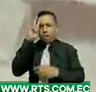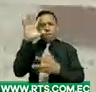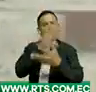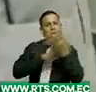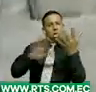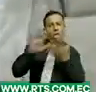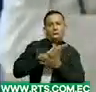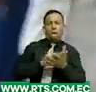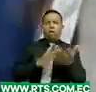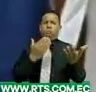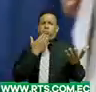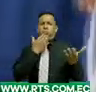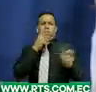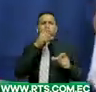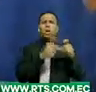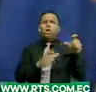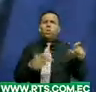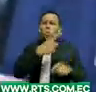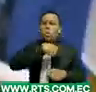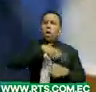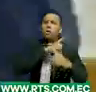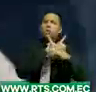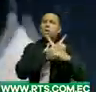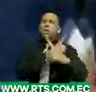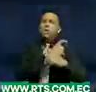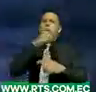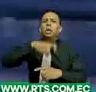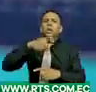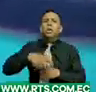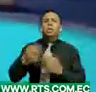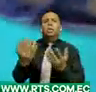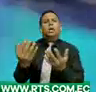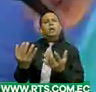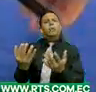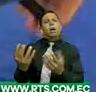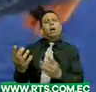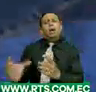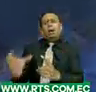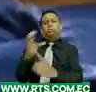obtener este documento por la vía legal. Informó Celeste Dueñas.